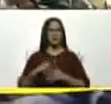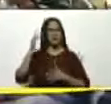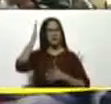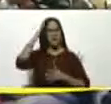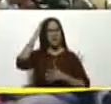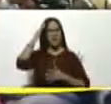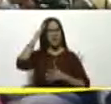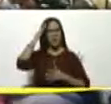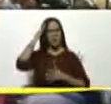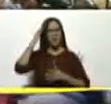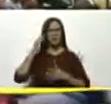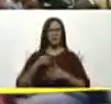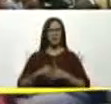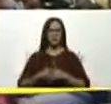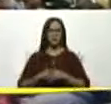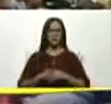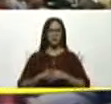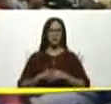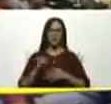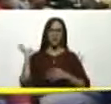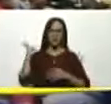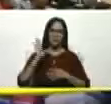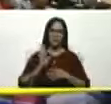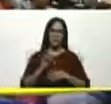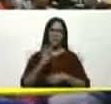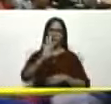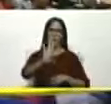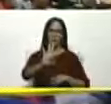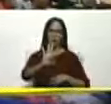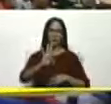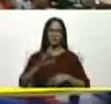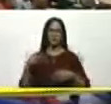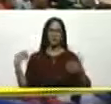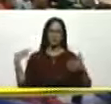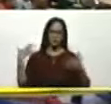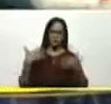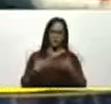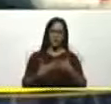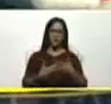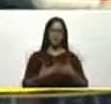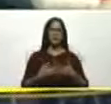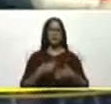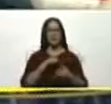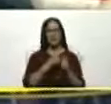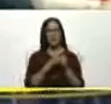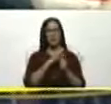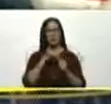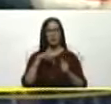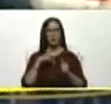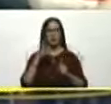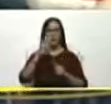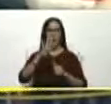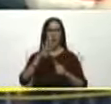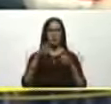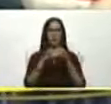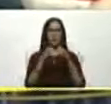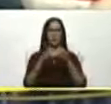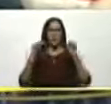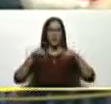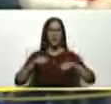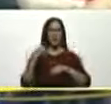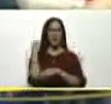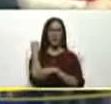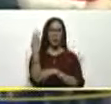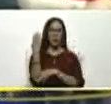Sabemos que vienen cuatro generaciones detrás de nosotros, cuatro generaciones que este Congreso